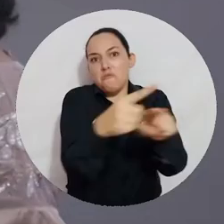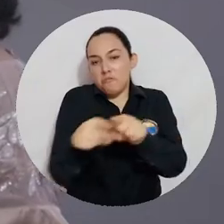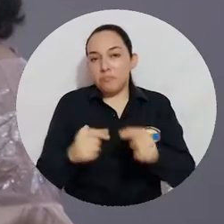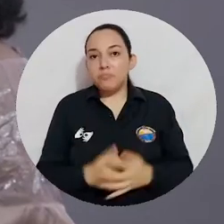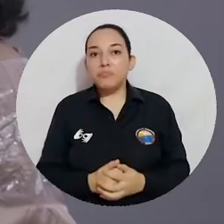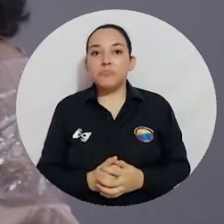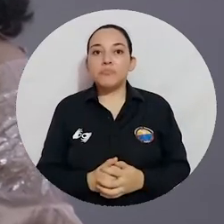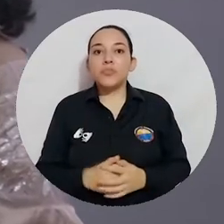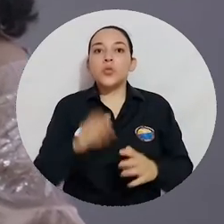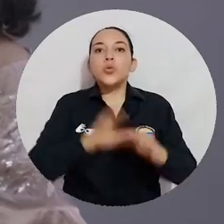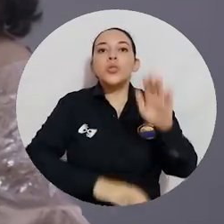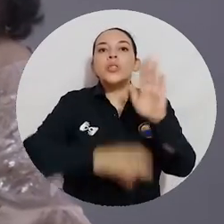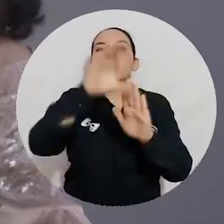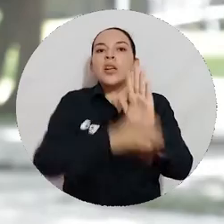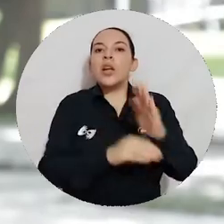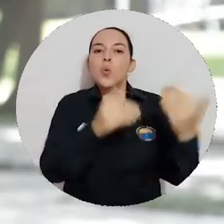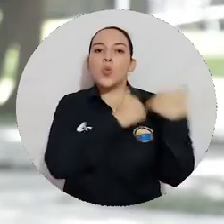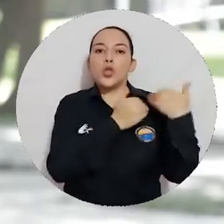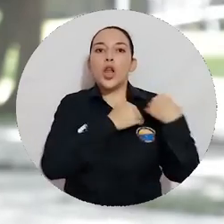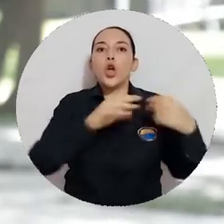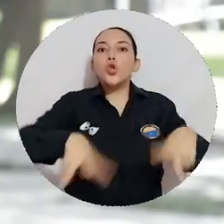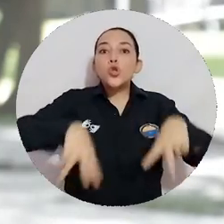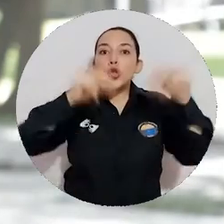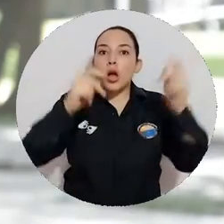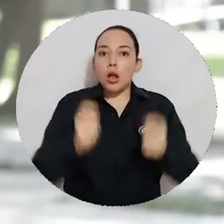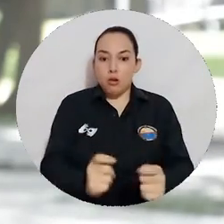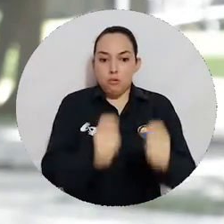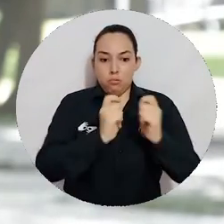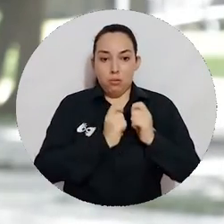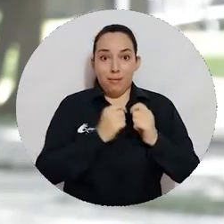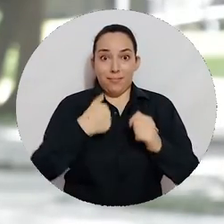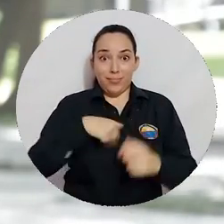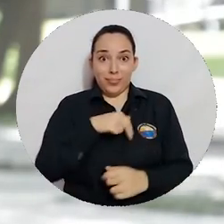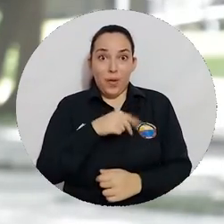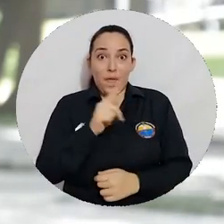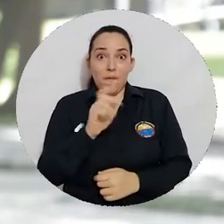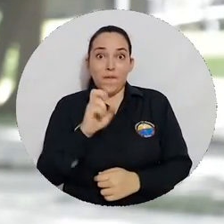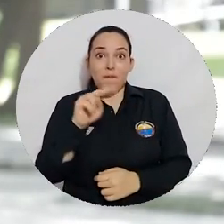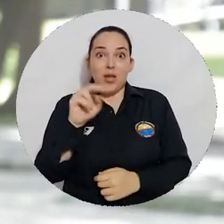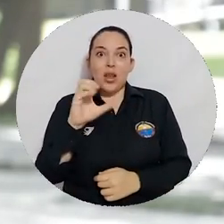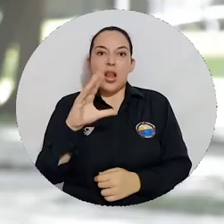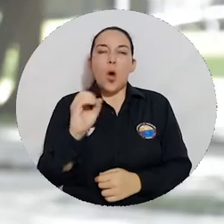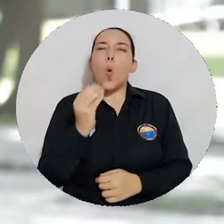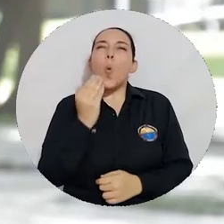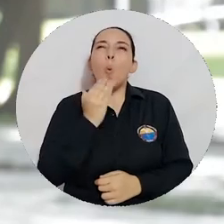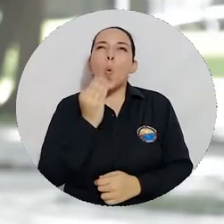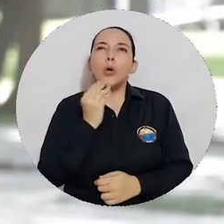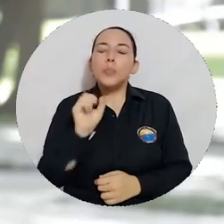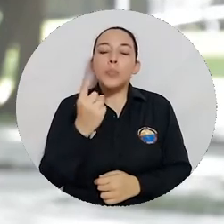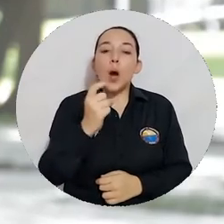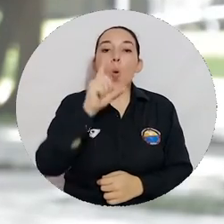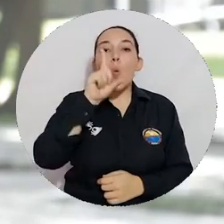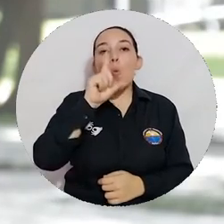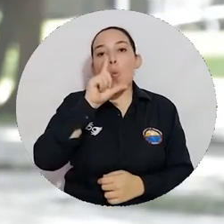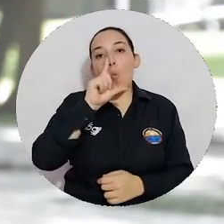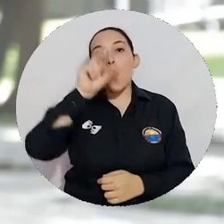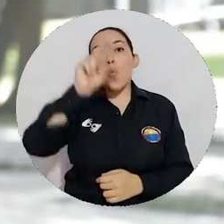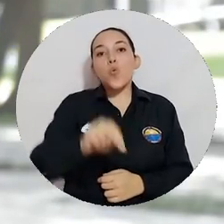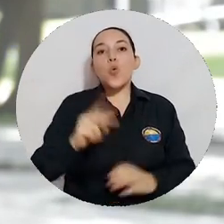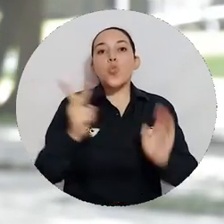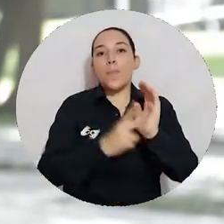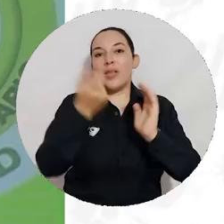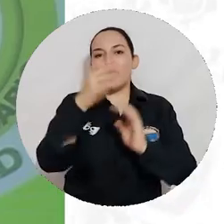organizaciones homólogas. El certificado de responsabilidad social que nos da Fenalco lo obtuvimos por primera vez en julio